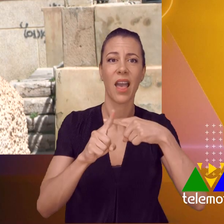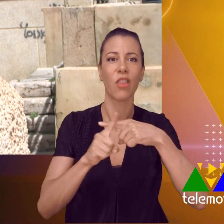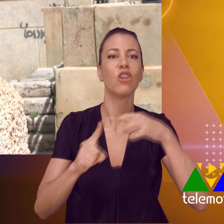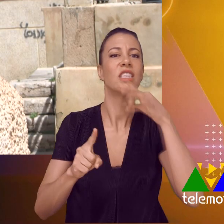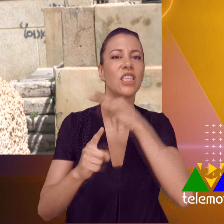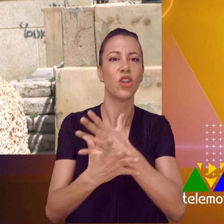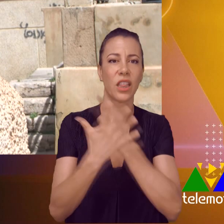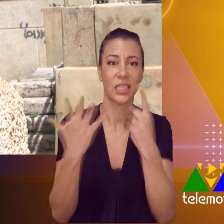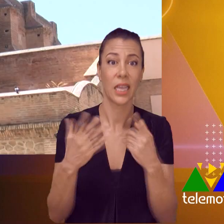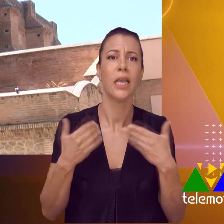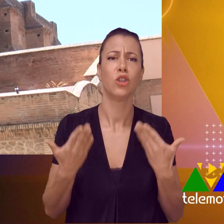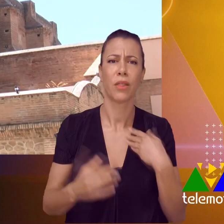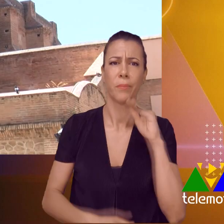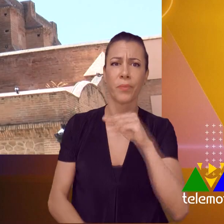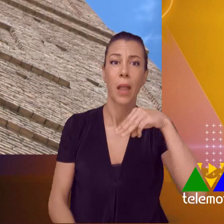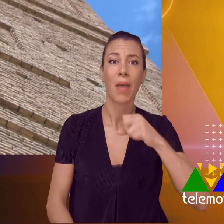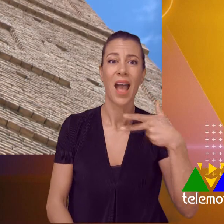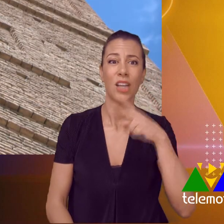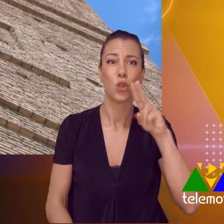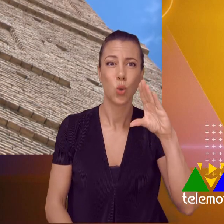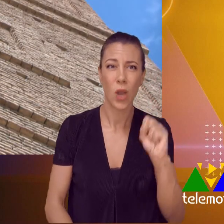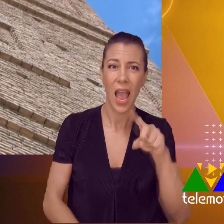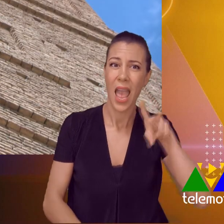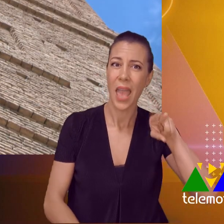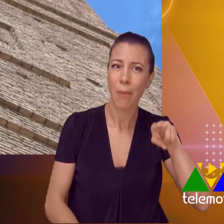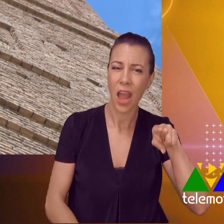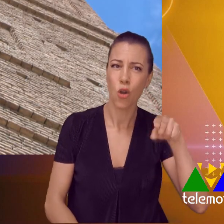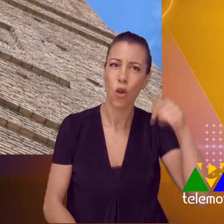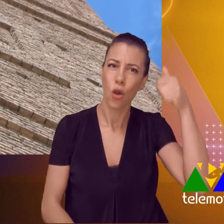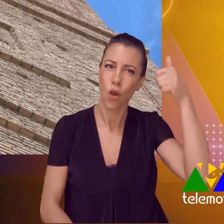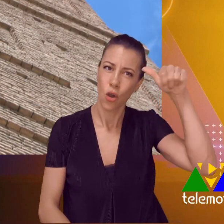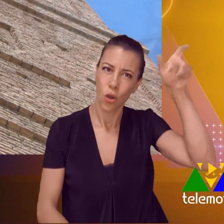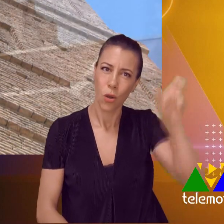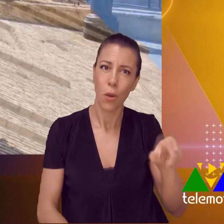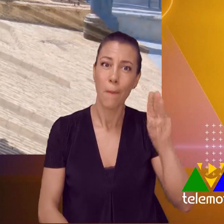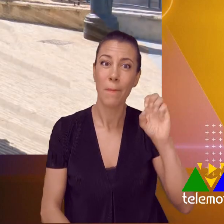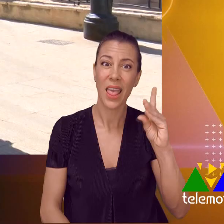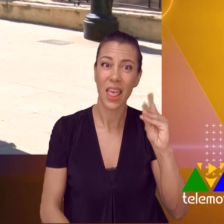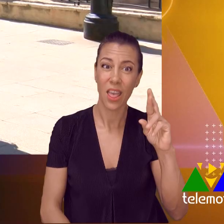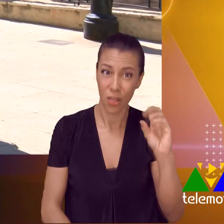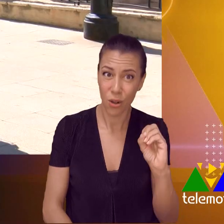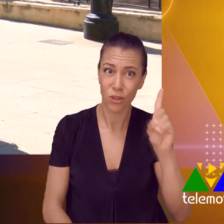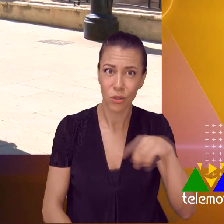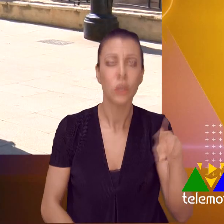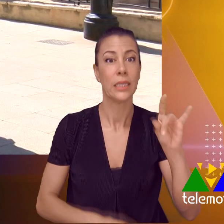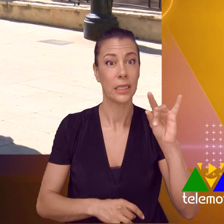Luis Machuca, hermano de Pedro Machuca. Machuca es el único arquitecto, Pedro, que es el que hace el Palacio Carlos V